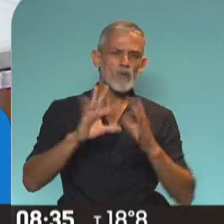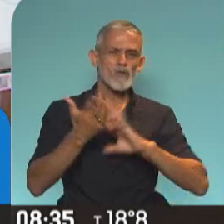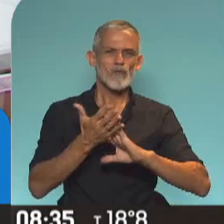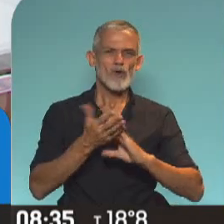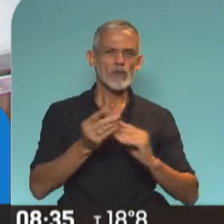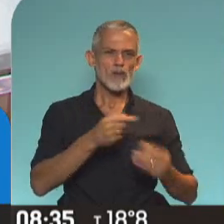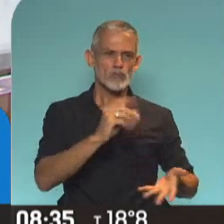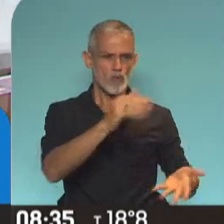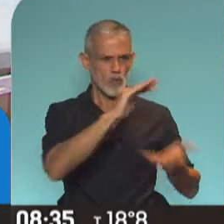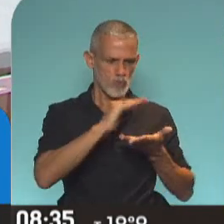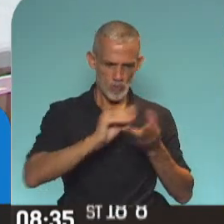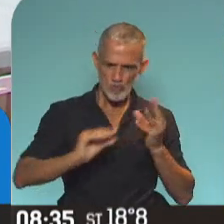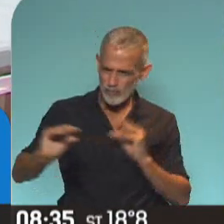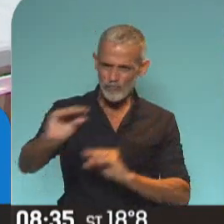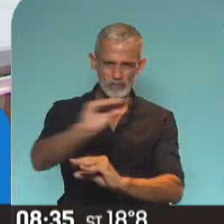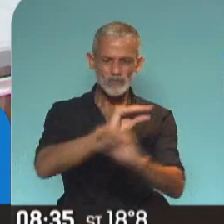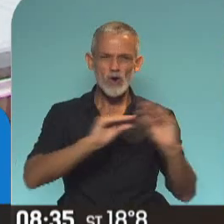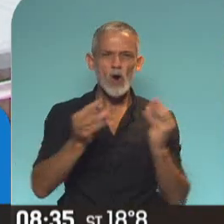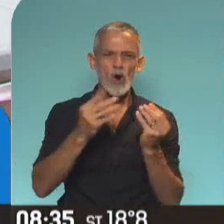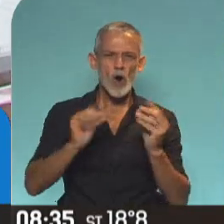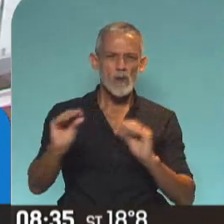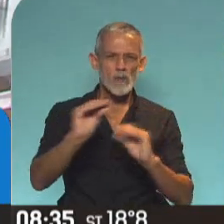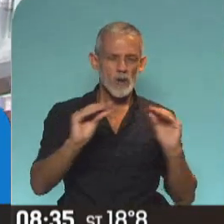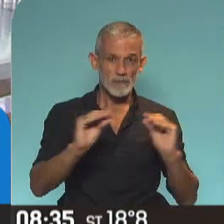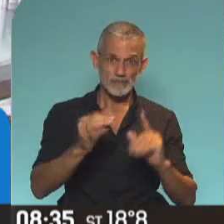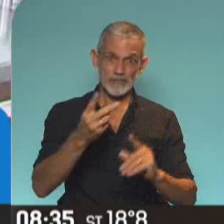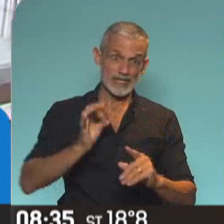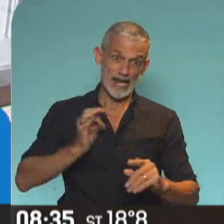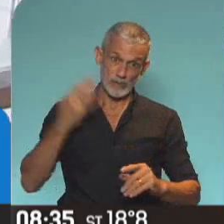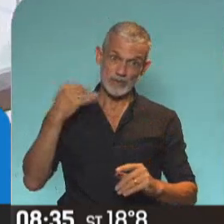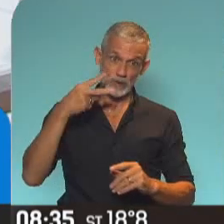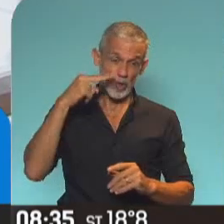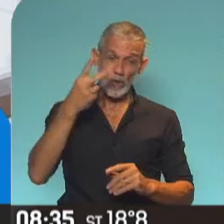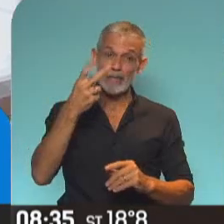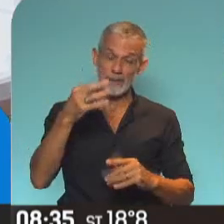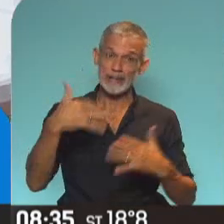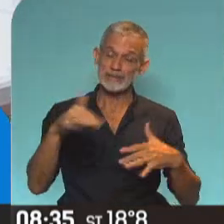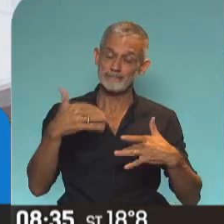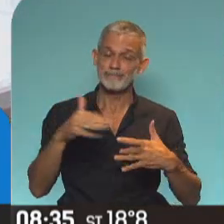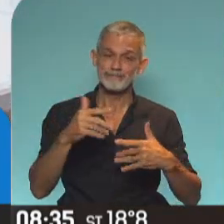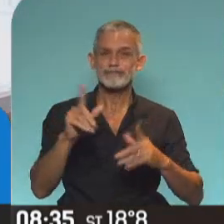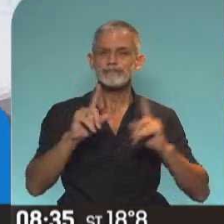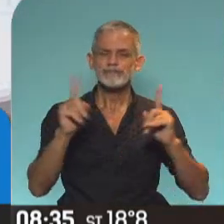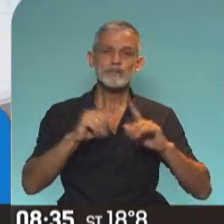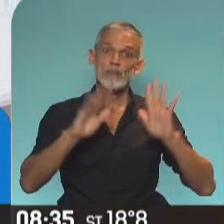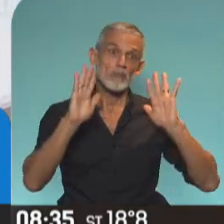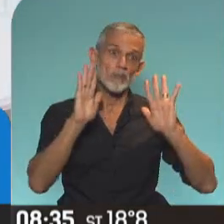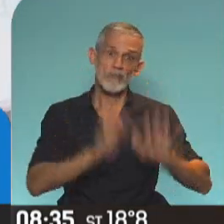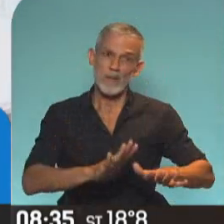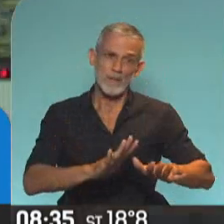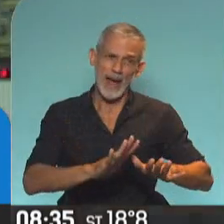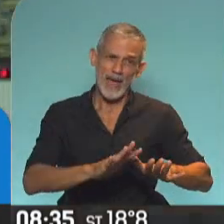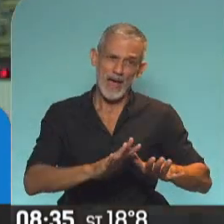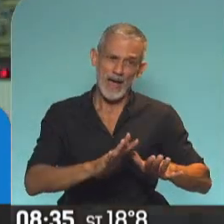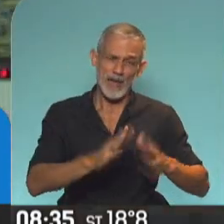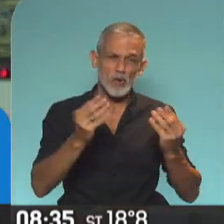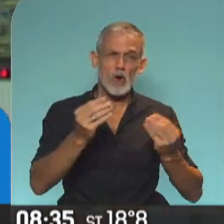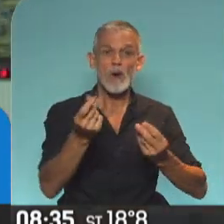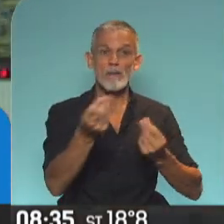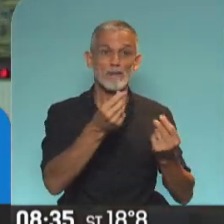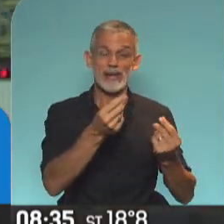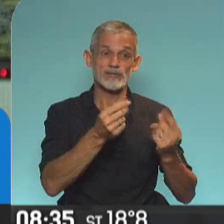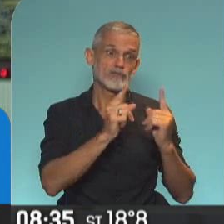distribución del ingreso. Particularmente venimos de un 2020 que paralizó en algún punto o hizo que muchos precios